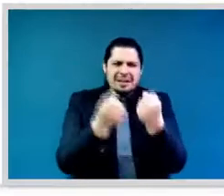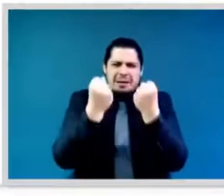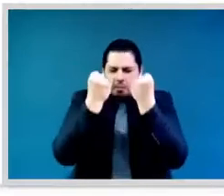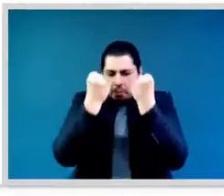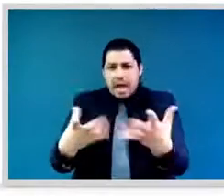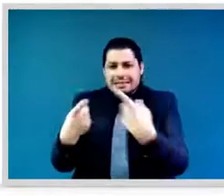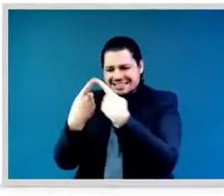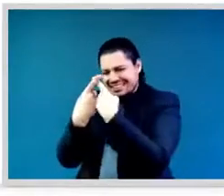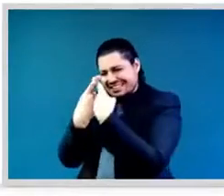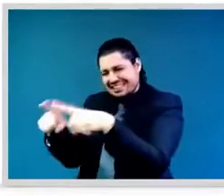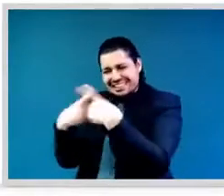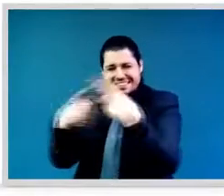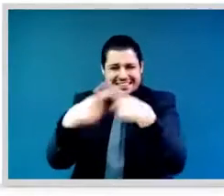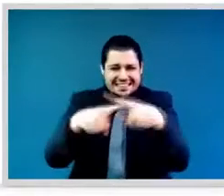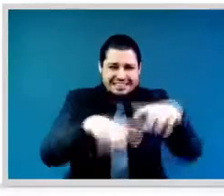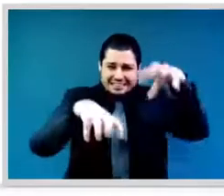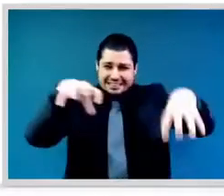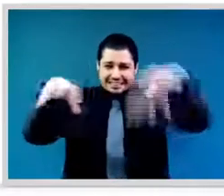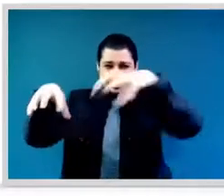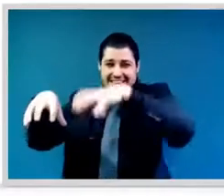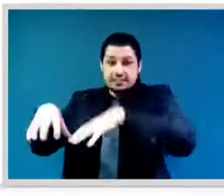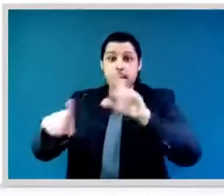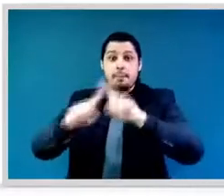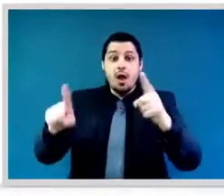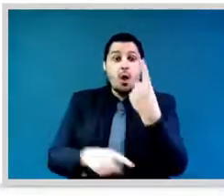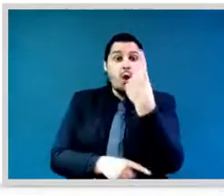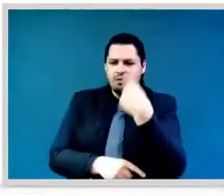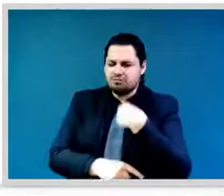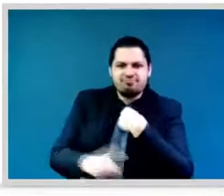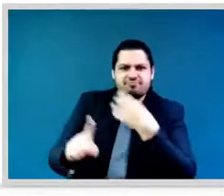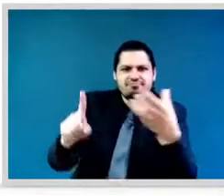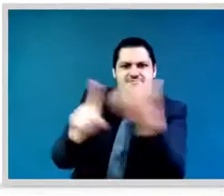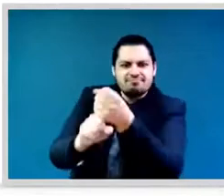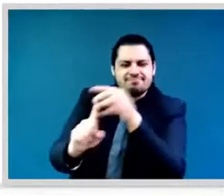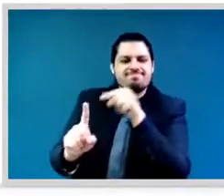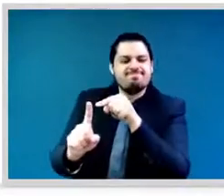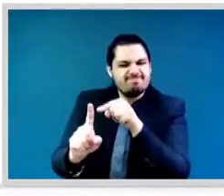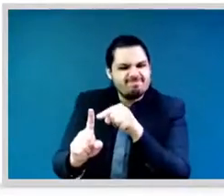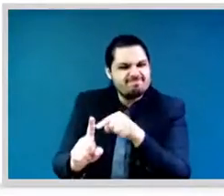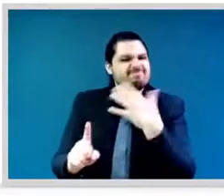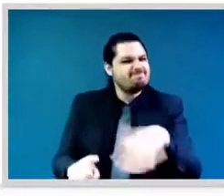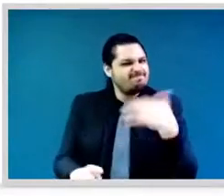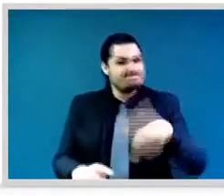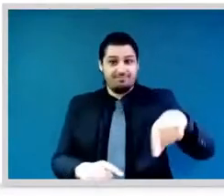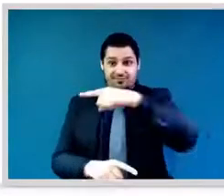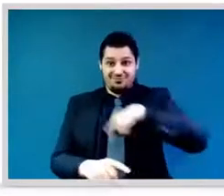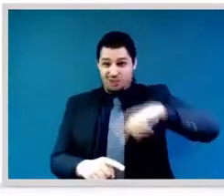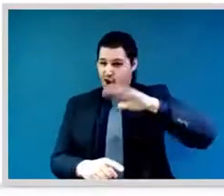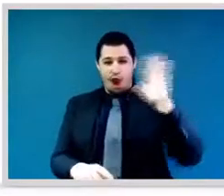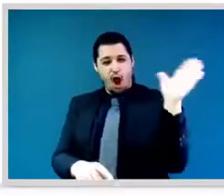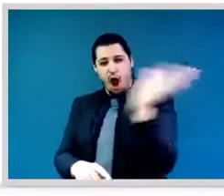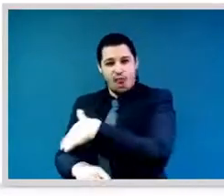Y es que todas somos conscientes de que se han verificado estudios por demás